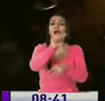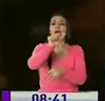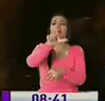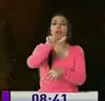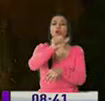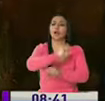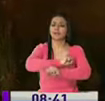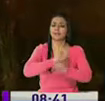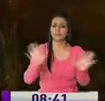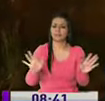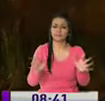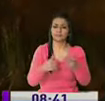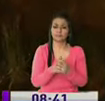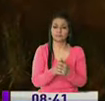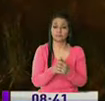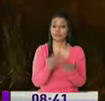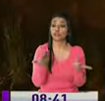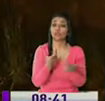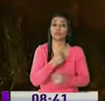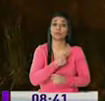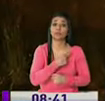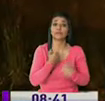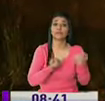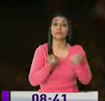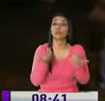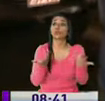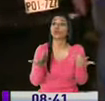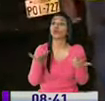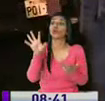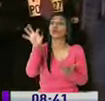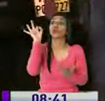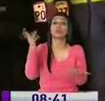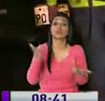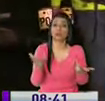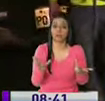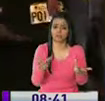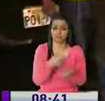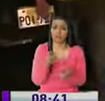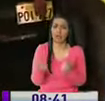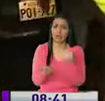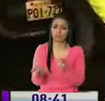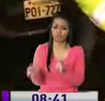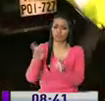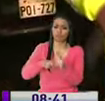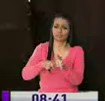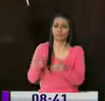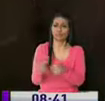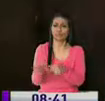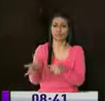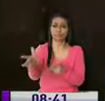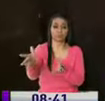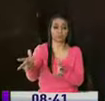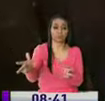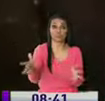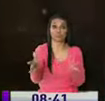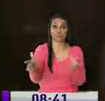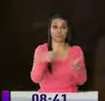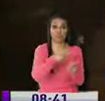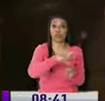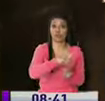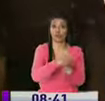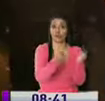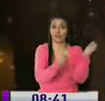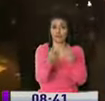La preocupación era la ubicación del propietario del vehículo. El automóvil en el que lo subieron tomó otro rumbo, pero la libertad